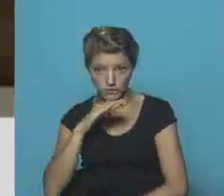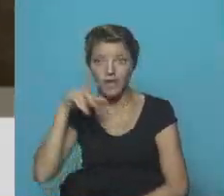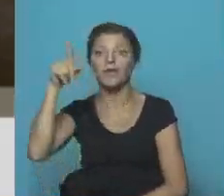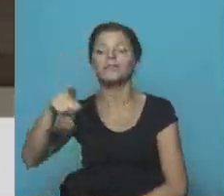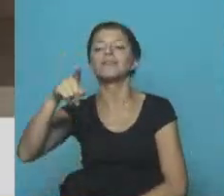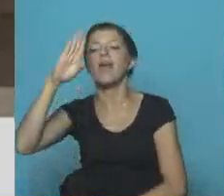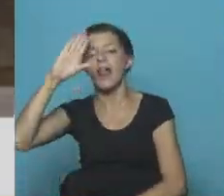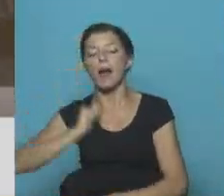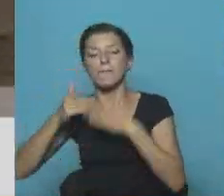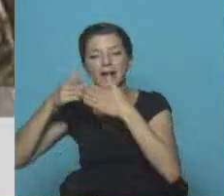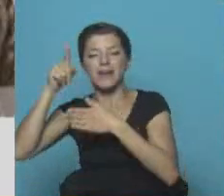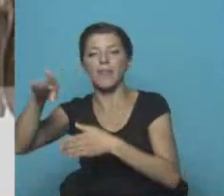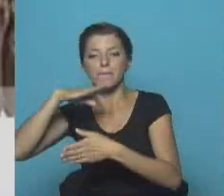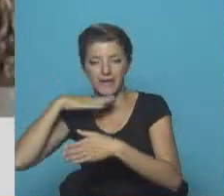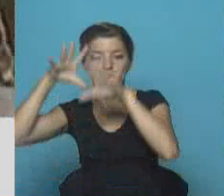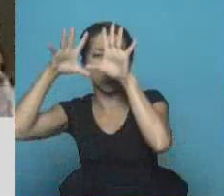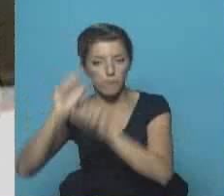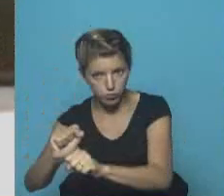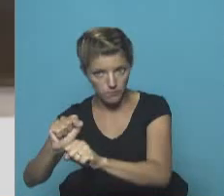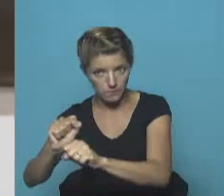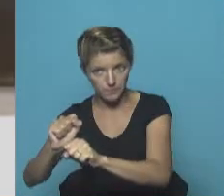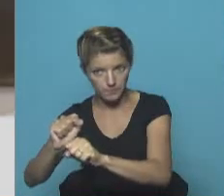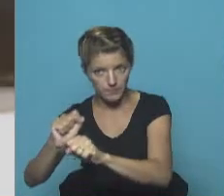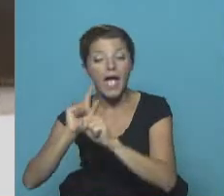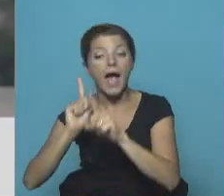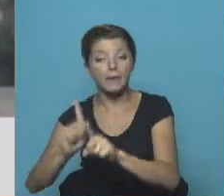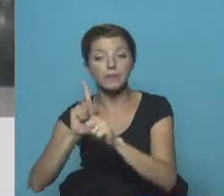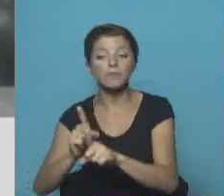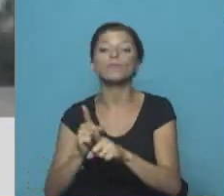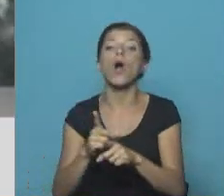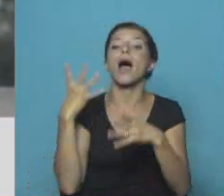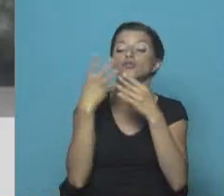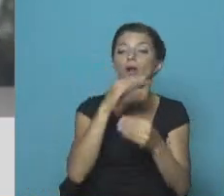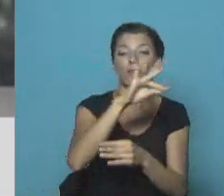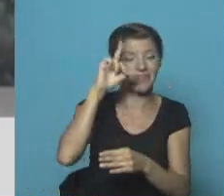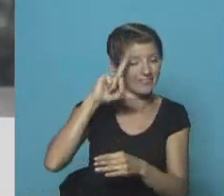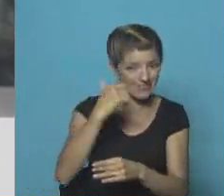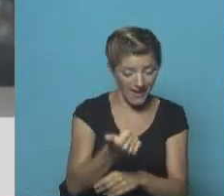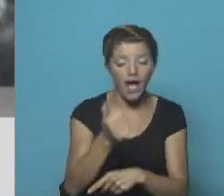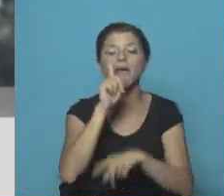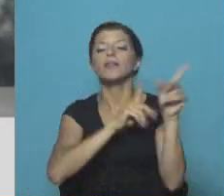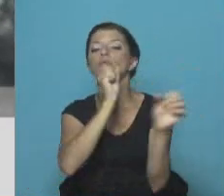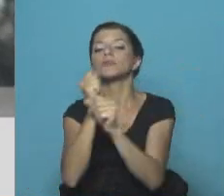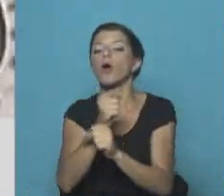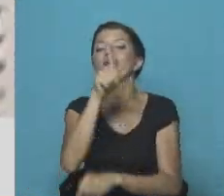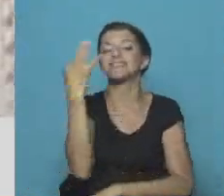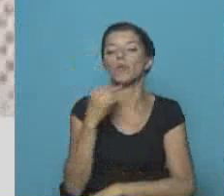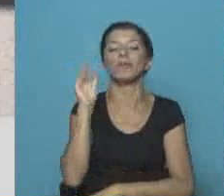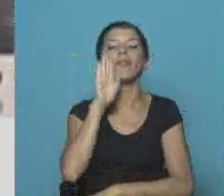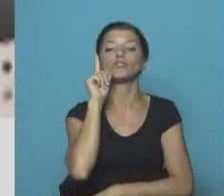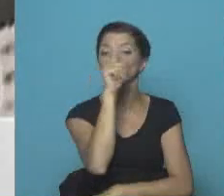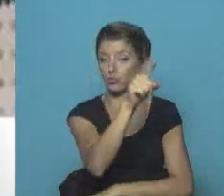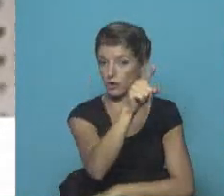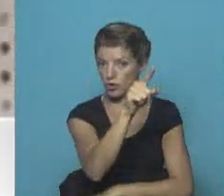México en Mazatlán, Sinaloa. En la captura ayudaron elementos de la DEA y los efectivos de seguridad de Estados